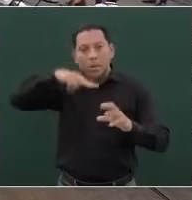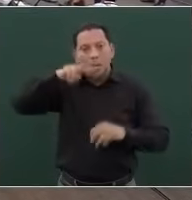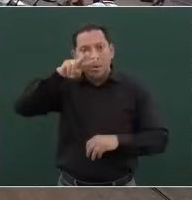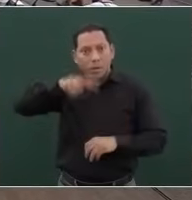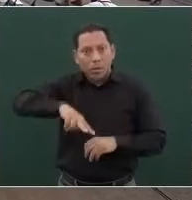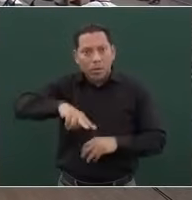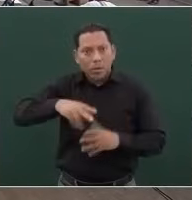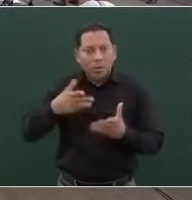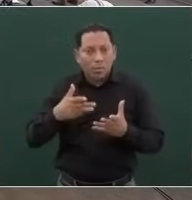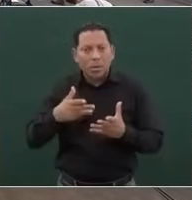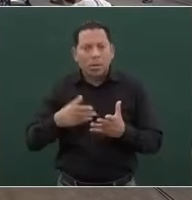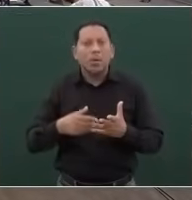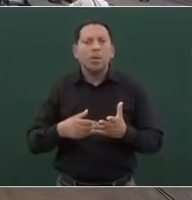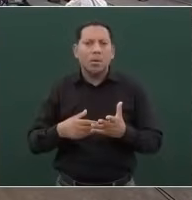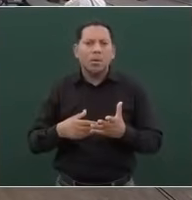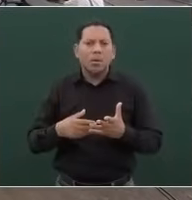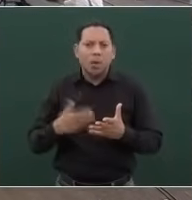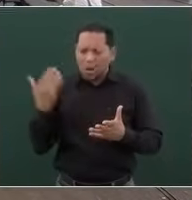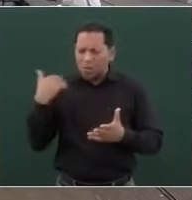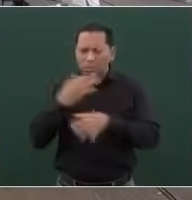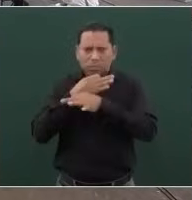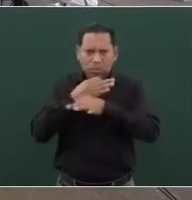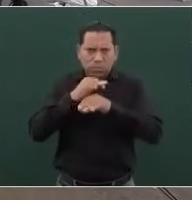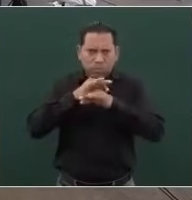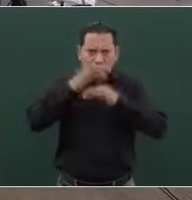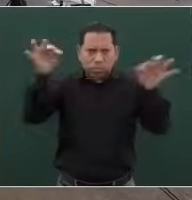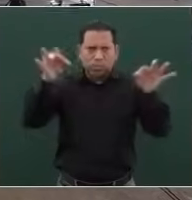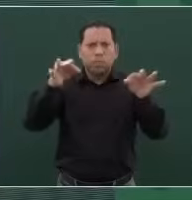de dar a conocer, pero lo pueden ustedes constatar,